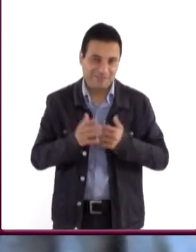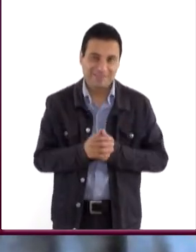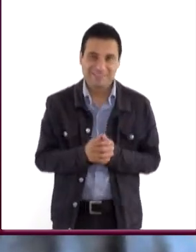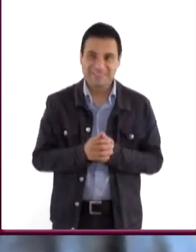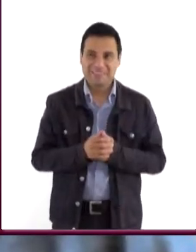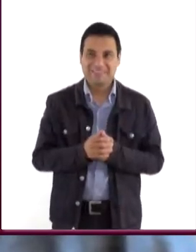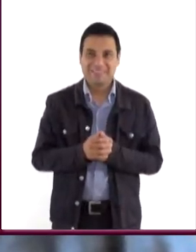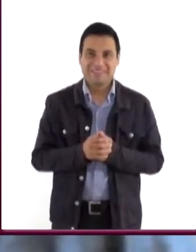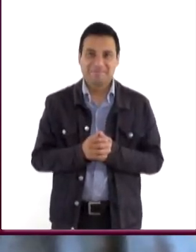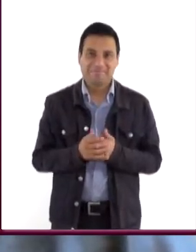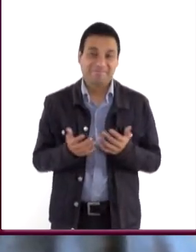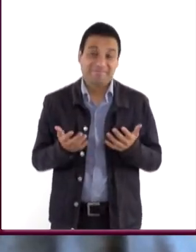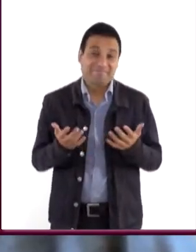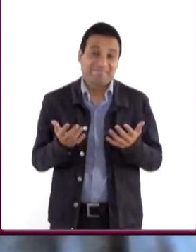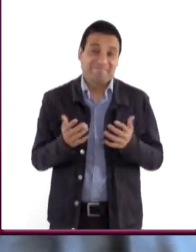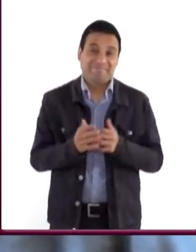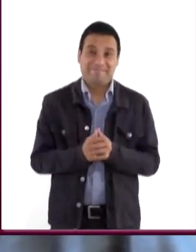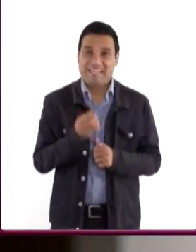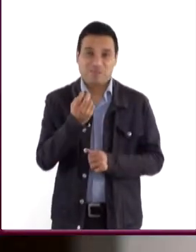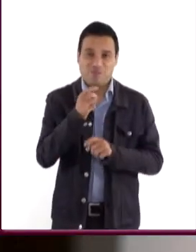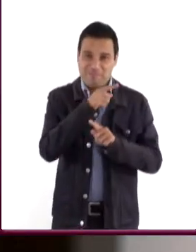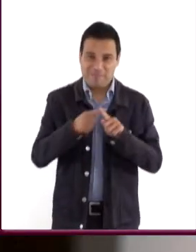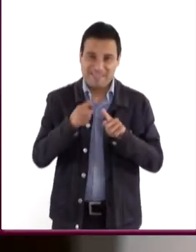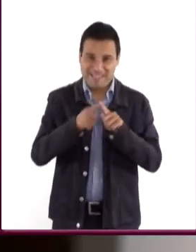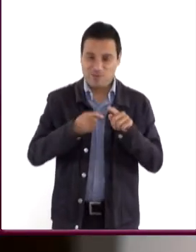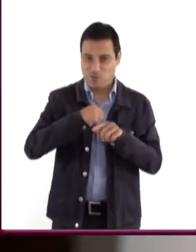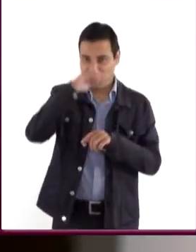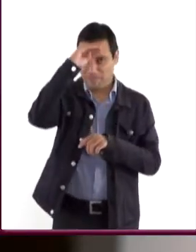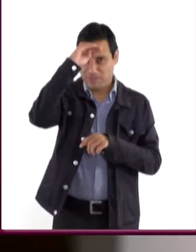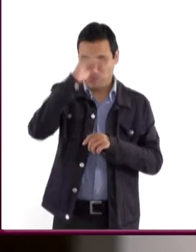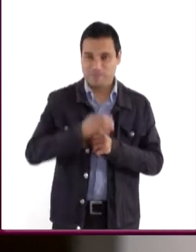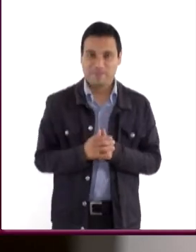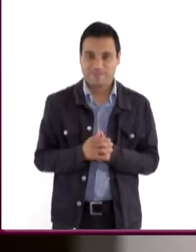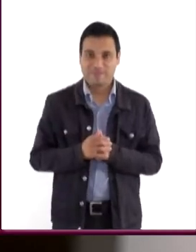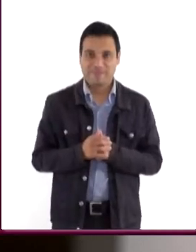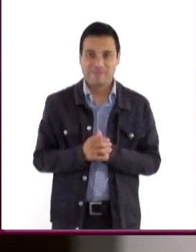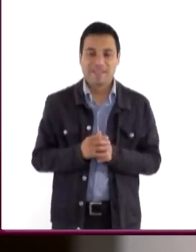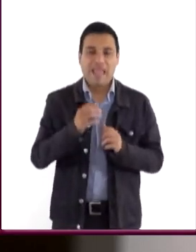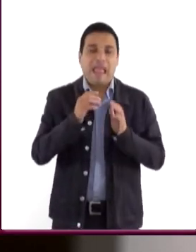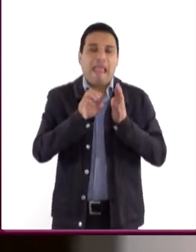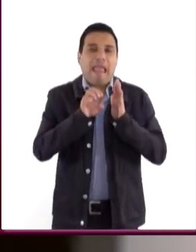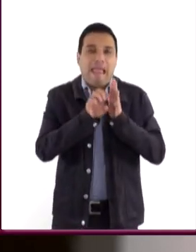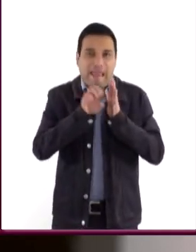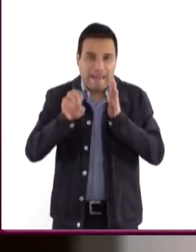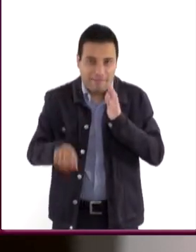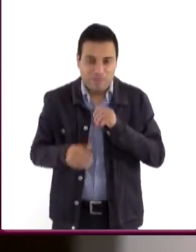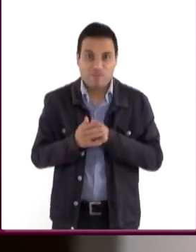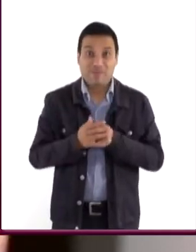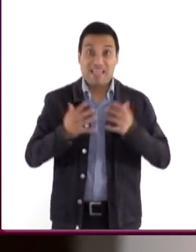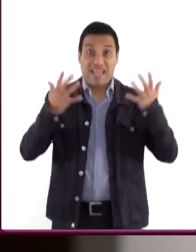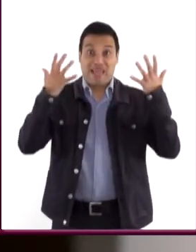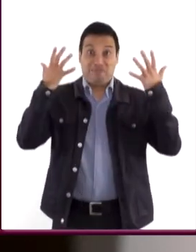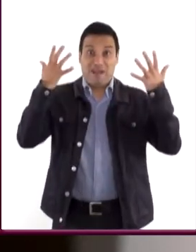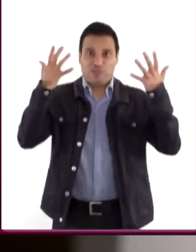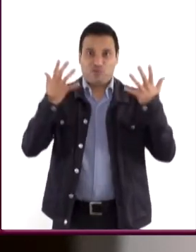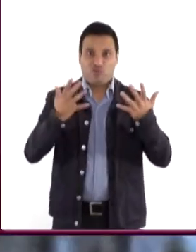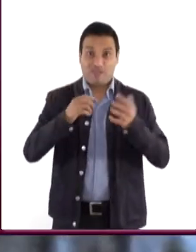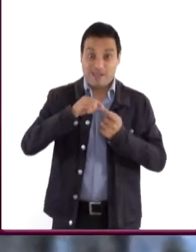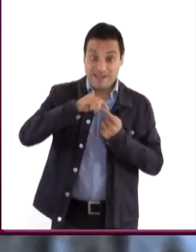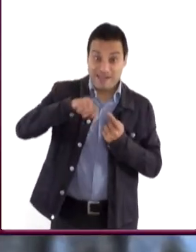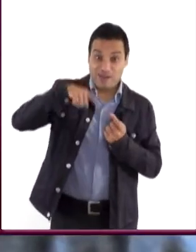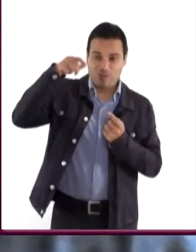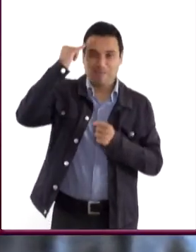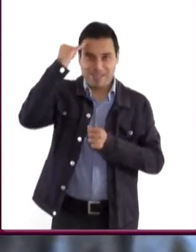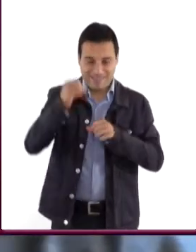ha de estar cerca de mi límite, digamos que la mitad de mi peso. Muy bien. Y si tus brazos fueran resortes, pues ahí hay algo de esfuerzo y de formación, ¿no?